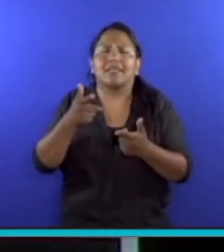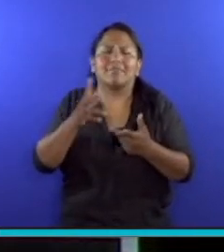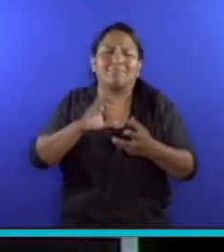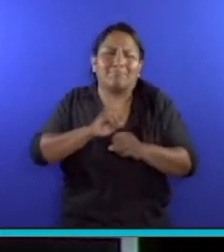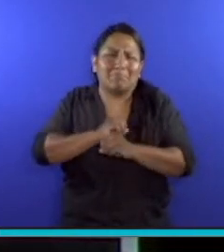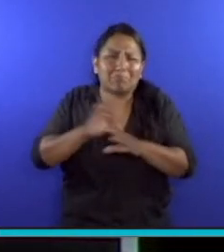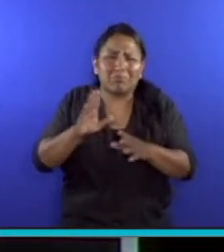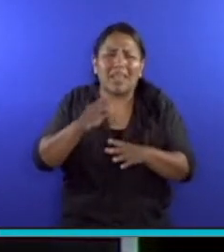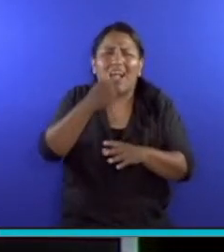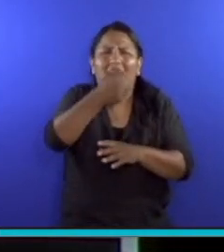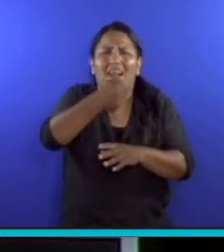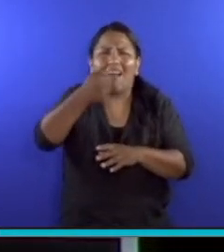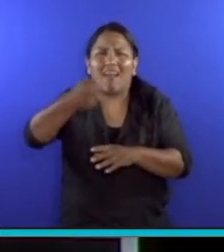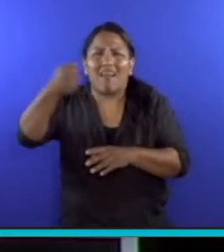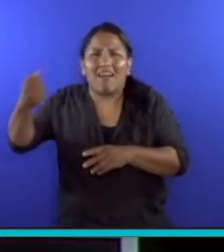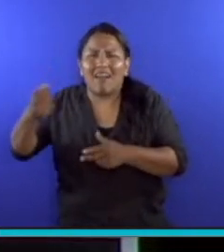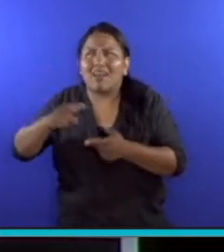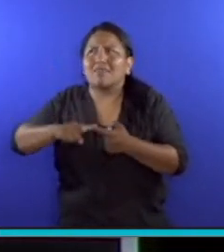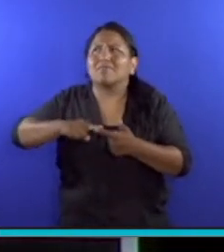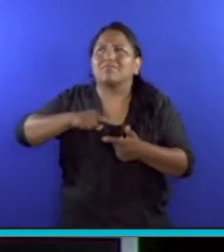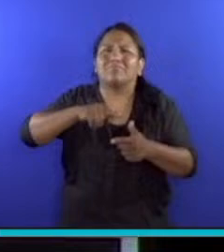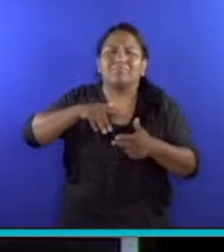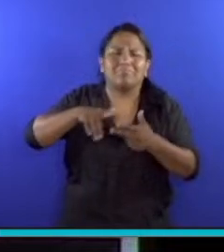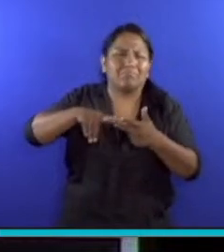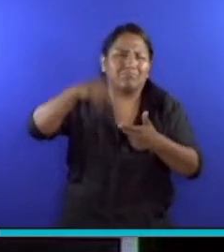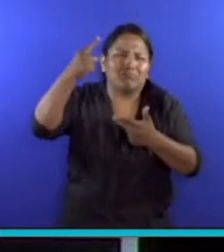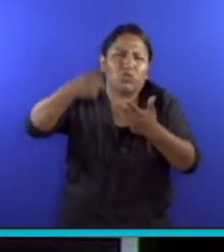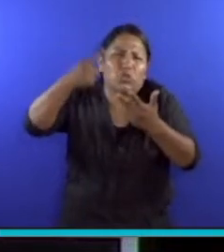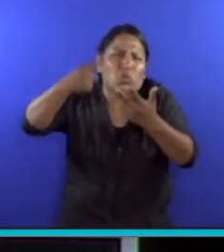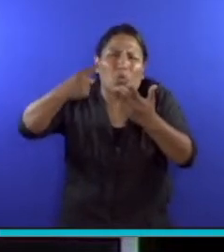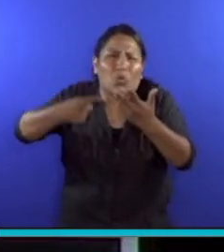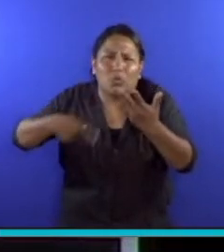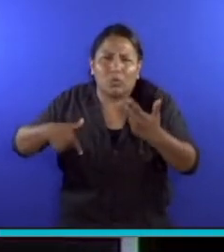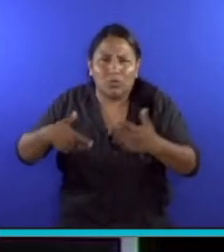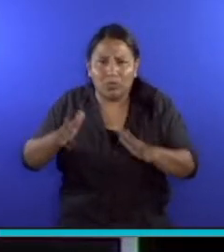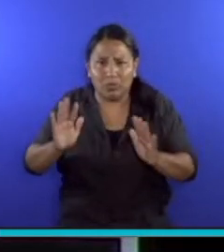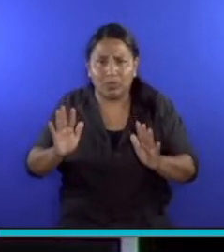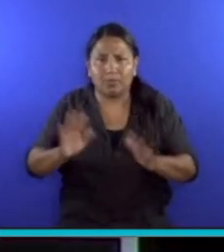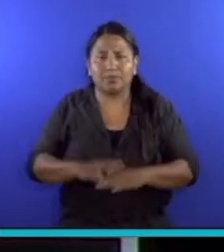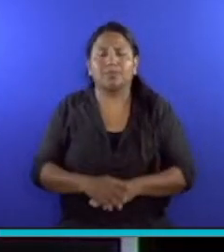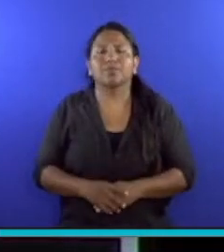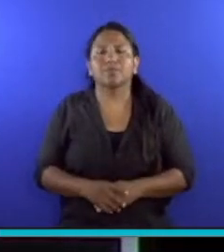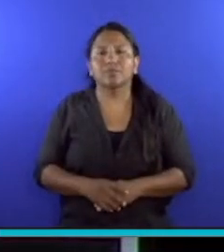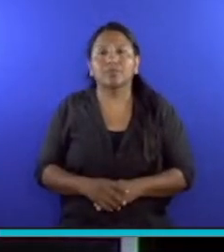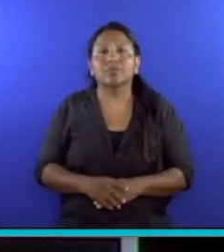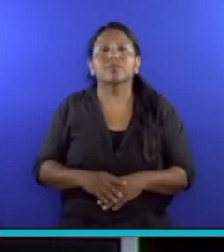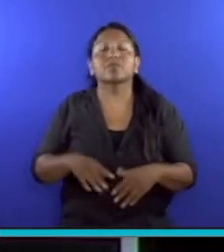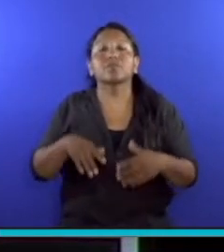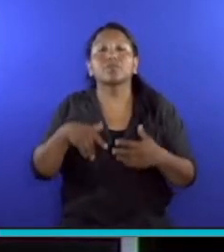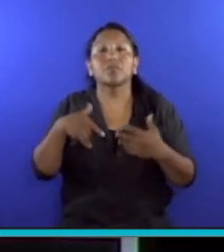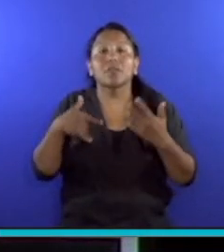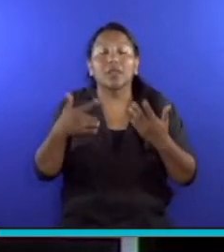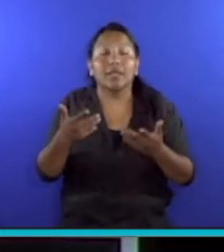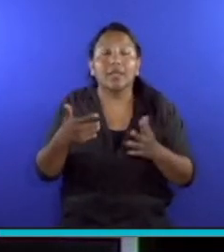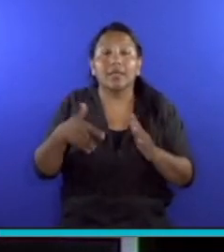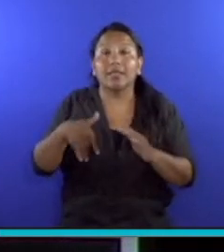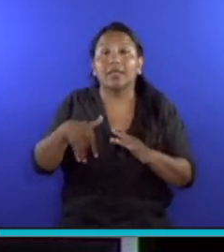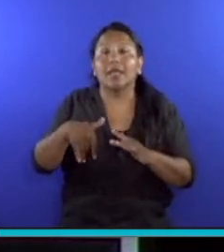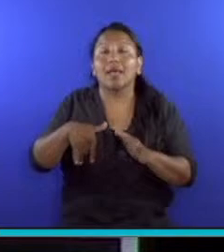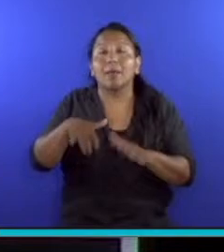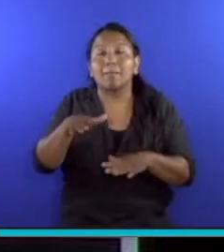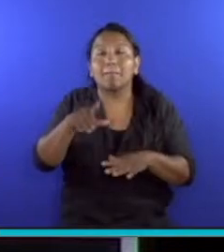AAA y otros hechos que, por ejemplo, dejaron a más de